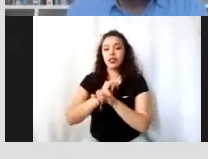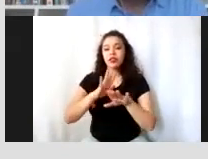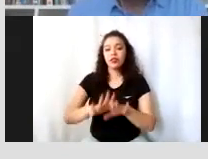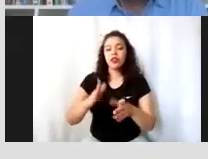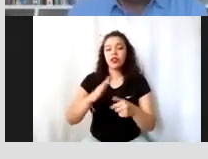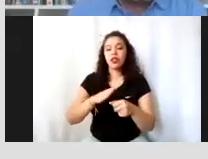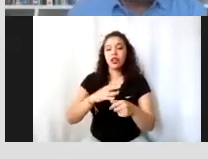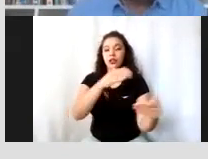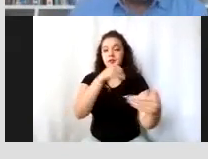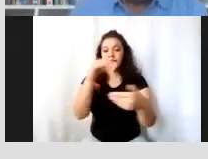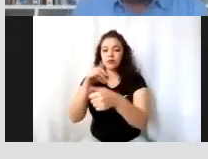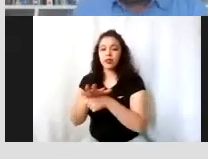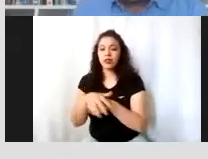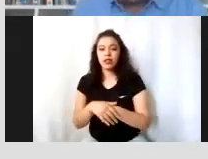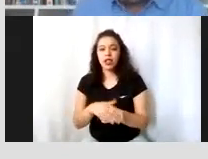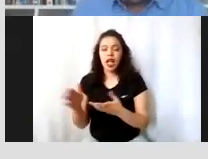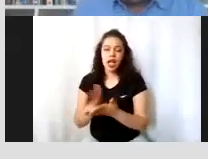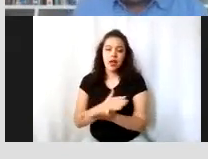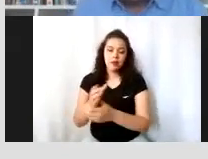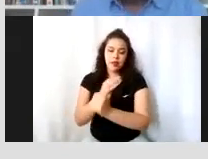recaban? Además de la compañera.